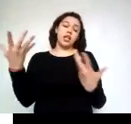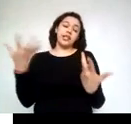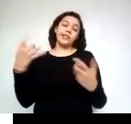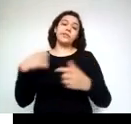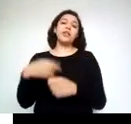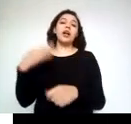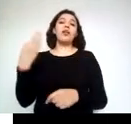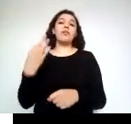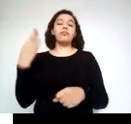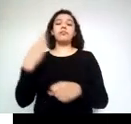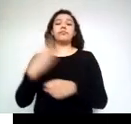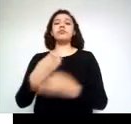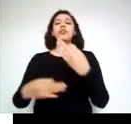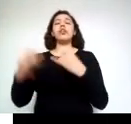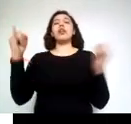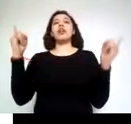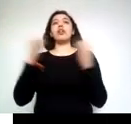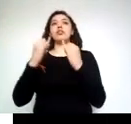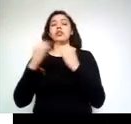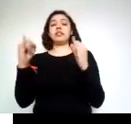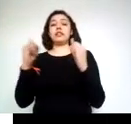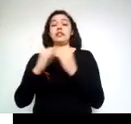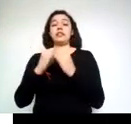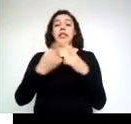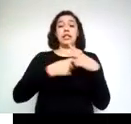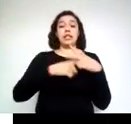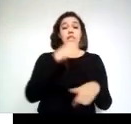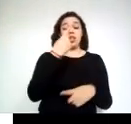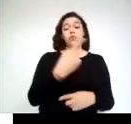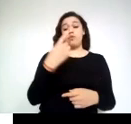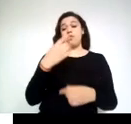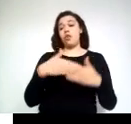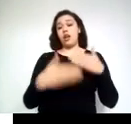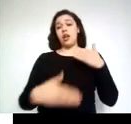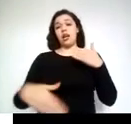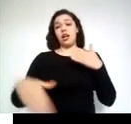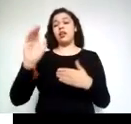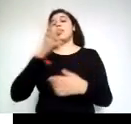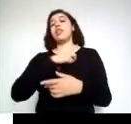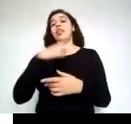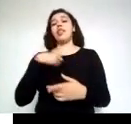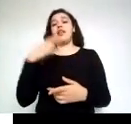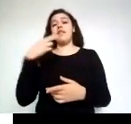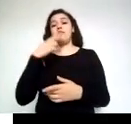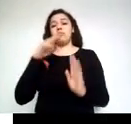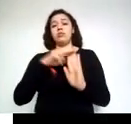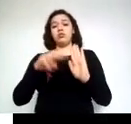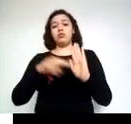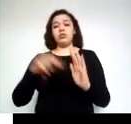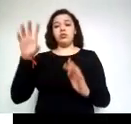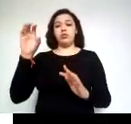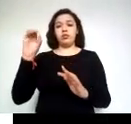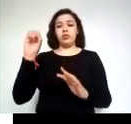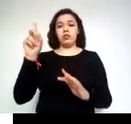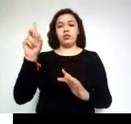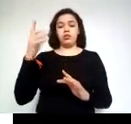momento todas las instituciones que tengan a partir de un empleado en adelante, pues deben aplicarlo. Y fuimos muy insistentes porque esa es una duda